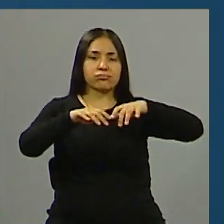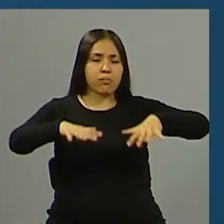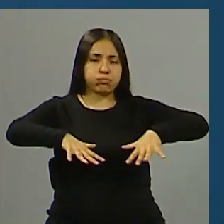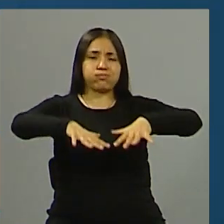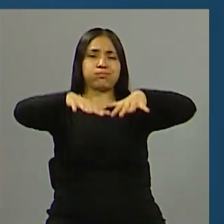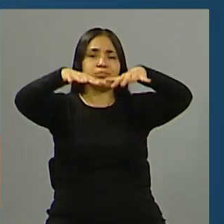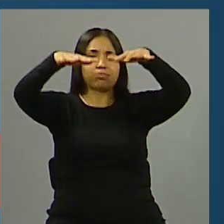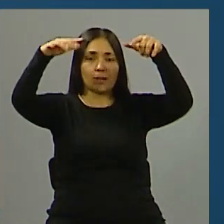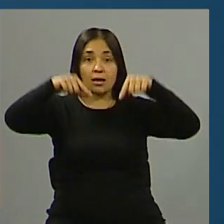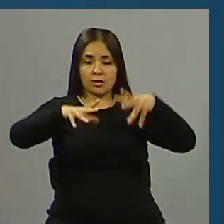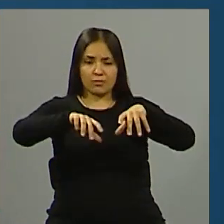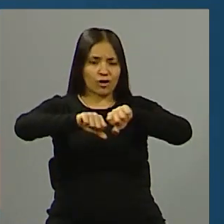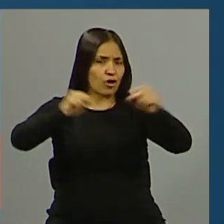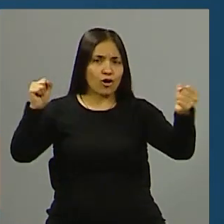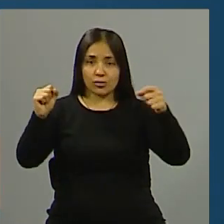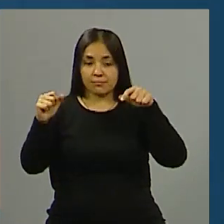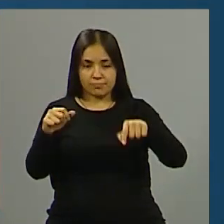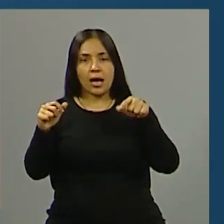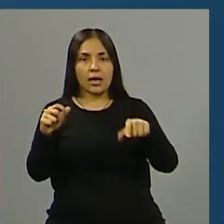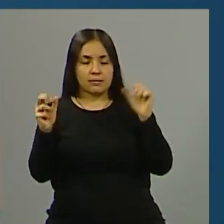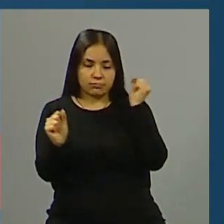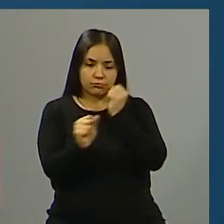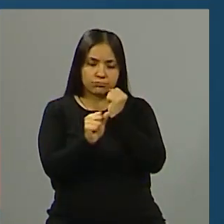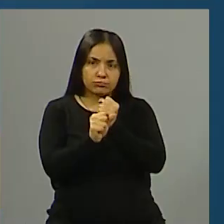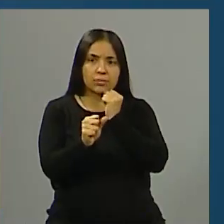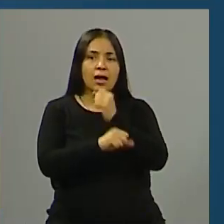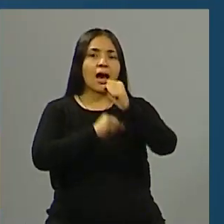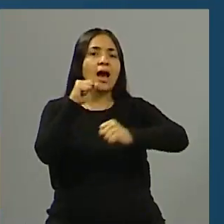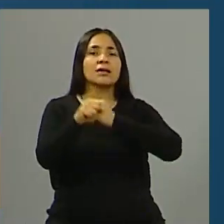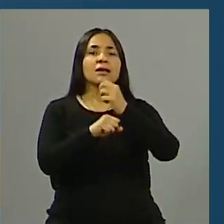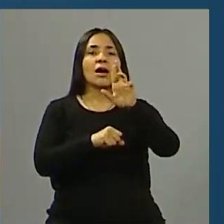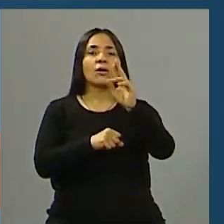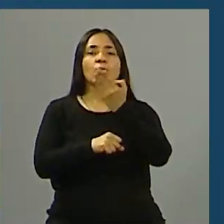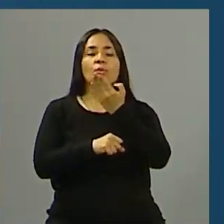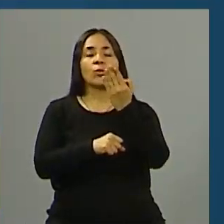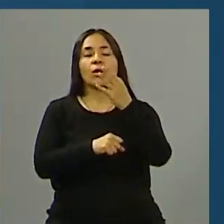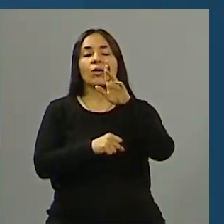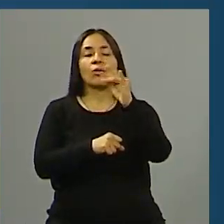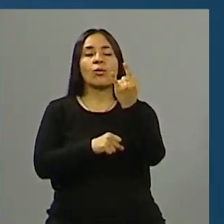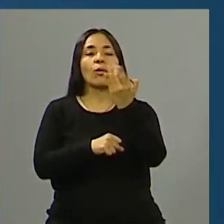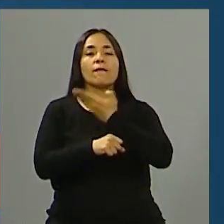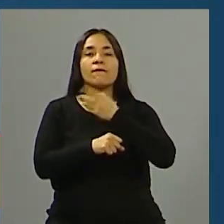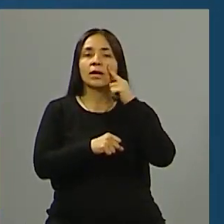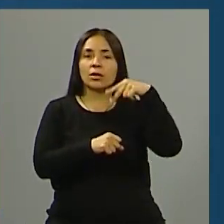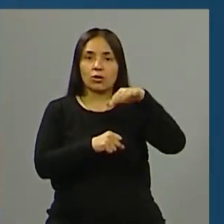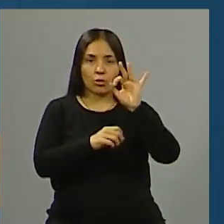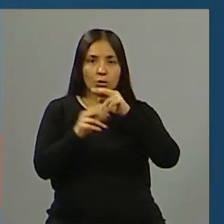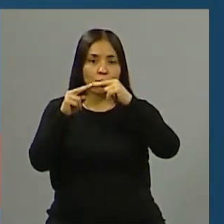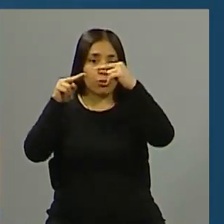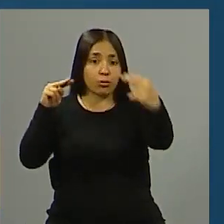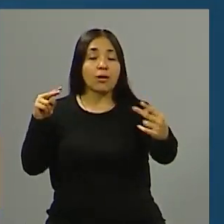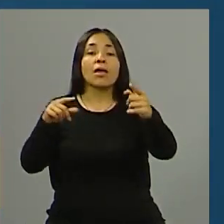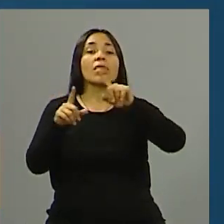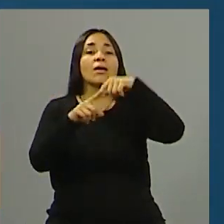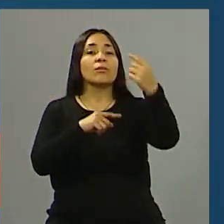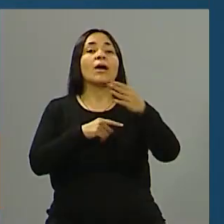Tuvimos que hacer mucho trabajo, eso para poder llegar a Rufino como primera instancia. Después tuvimos que hacer muchos trabajos para poder llegar a Justo de